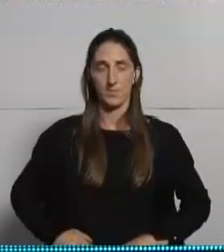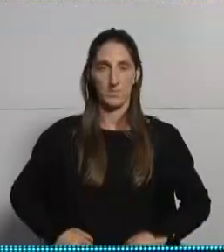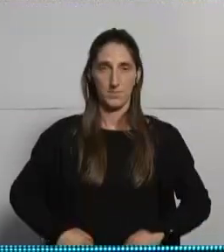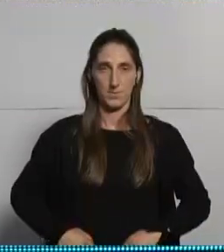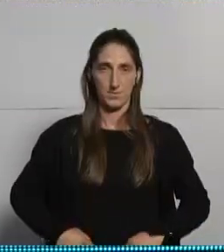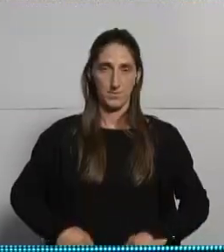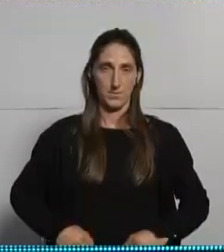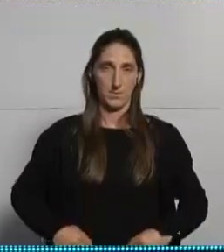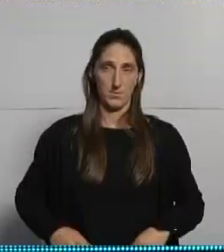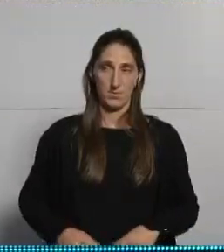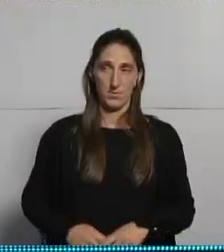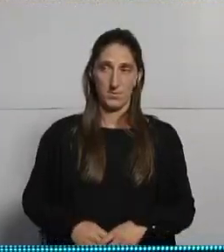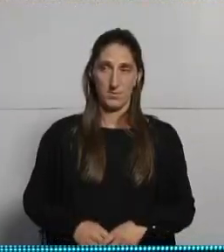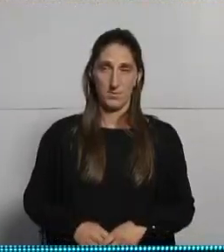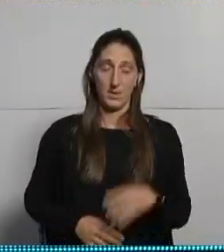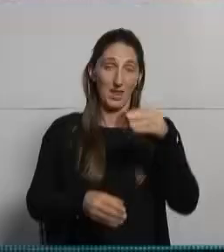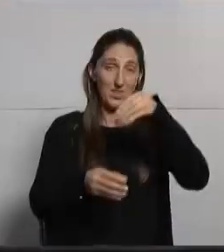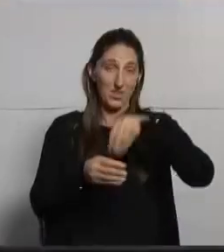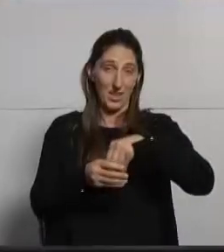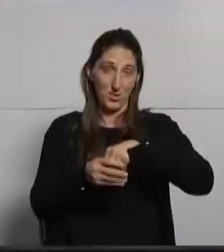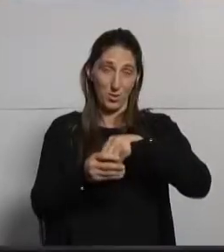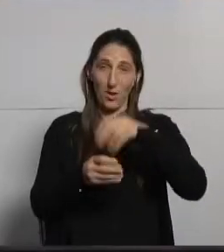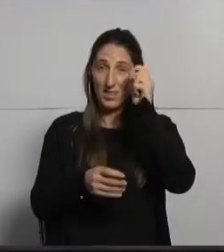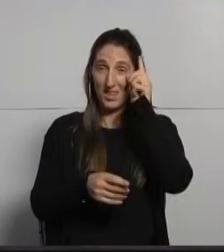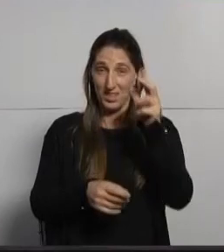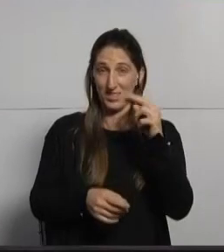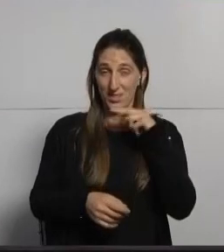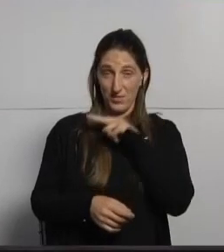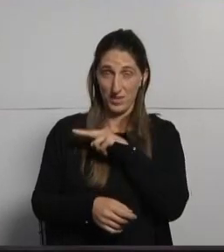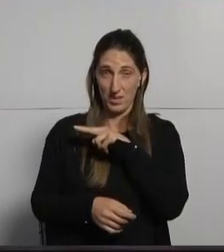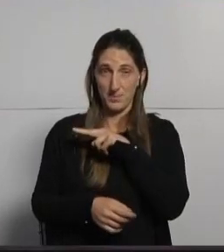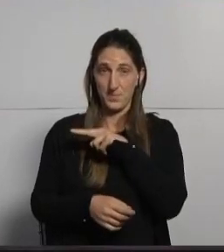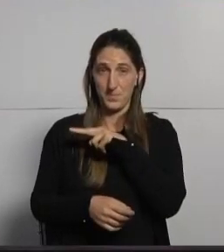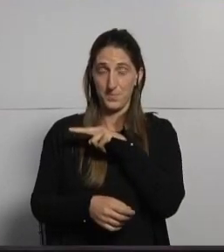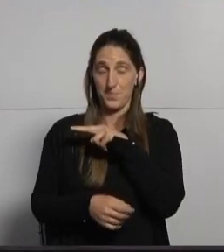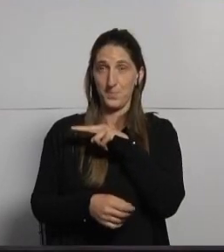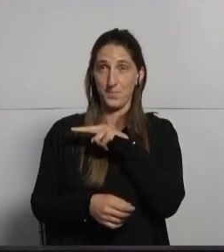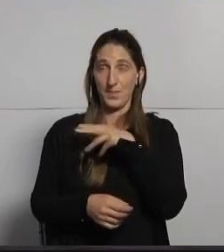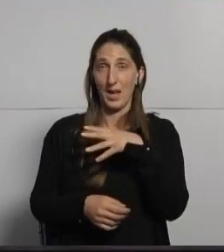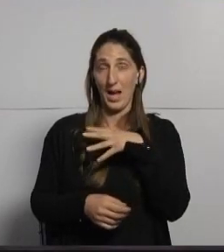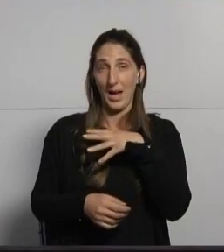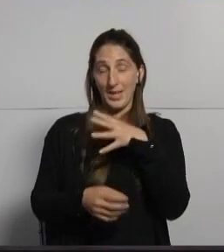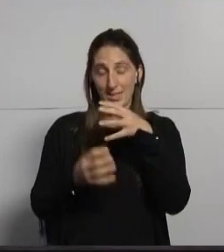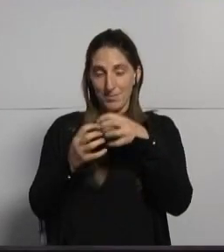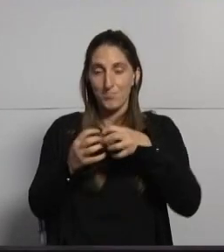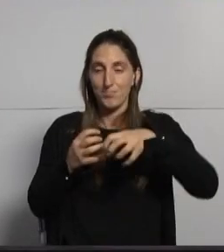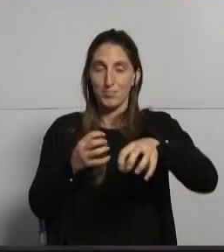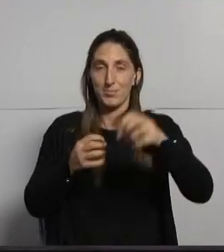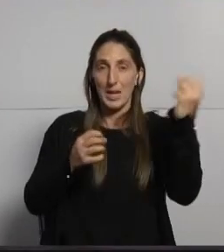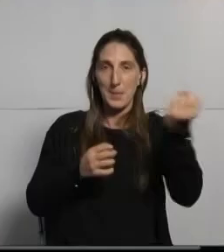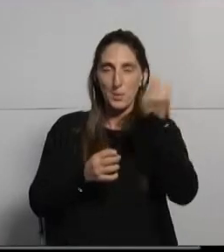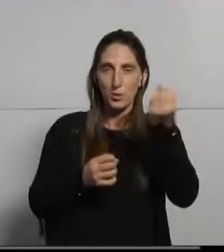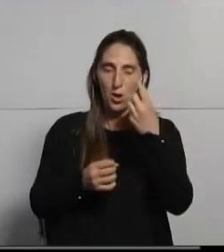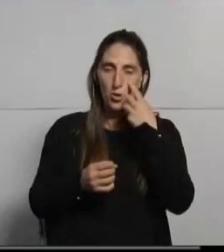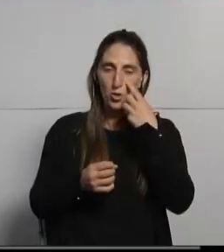Más aún, dentro de lo que es inteligencia artificial, está como una subárea bastante importante, lo que se